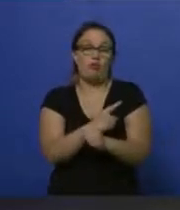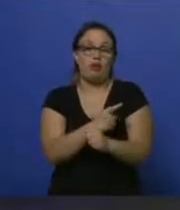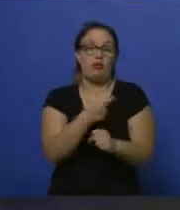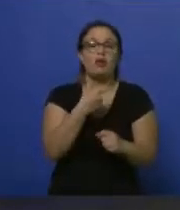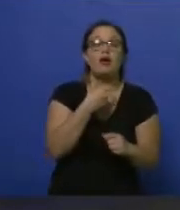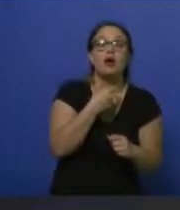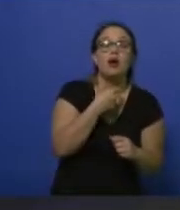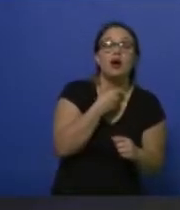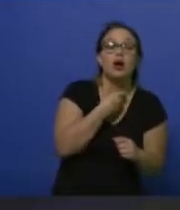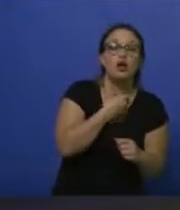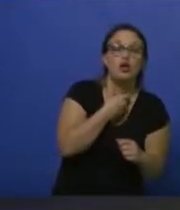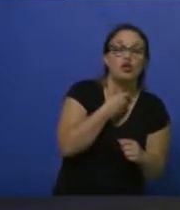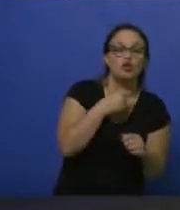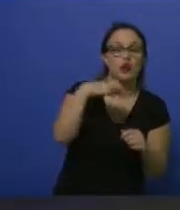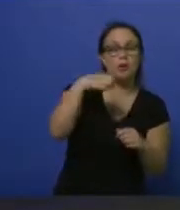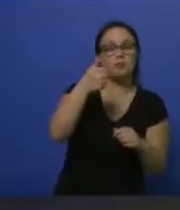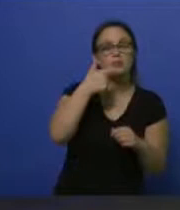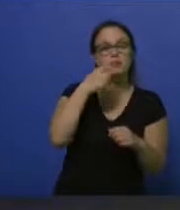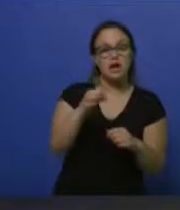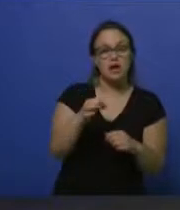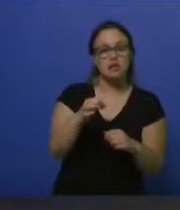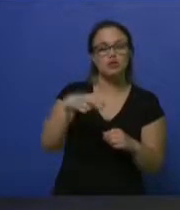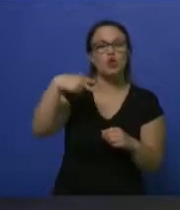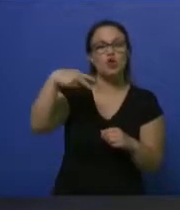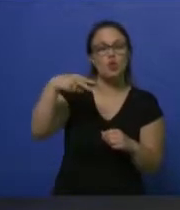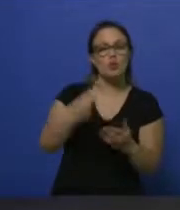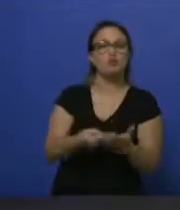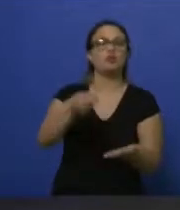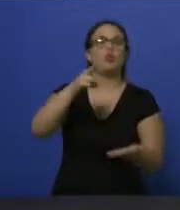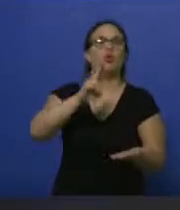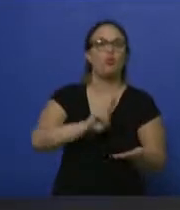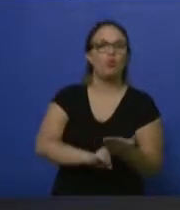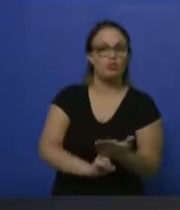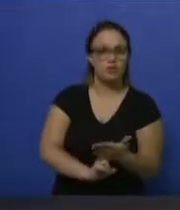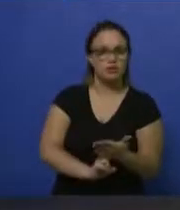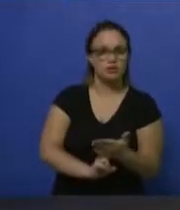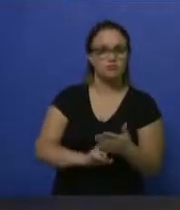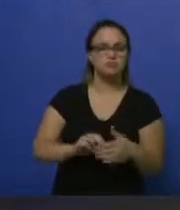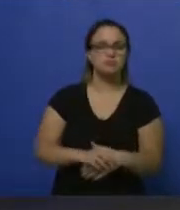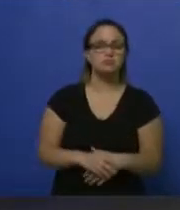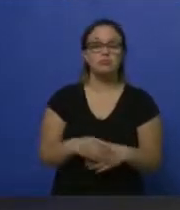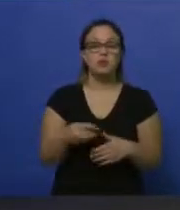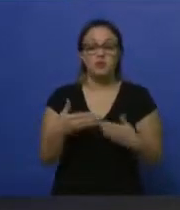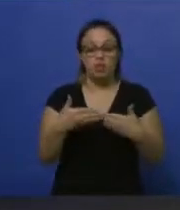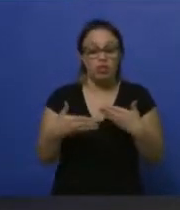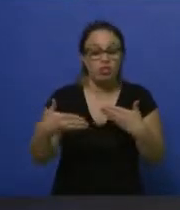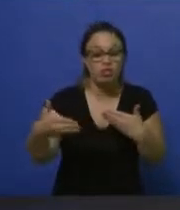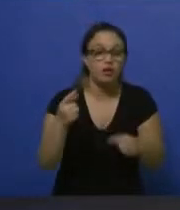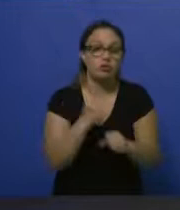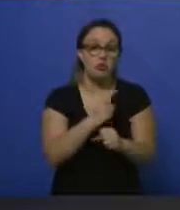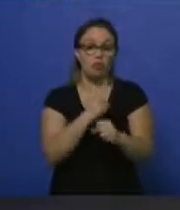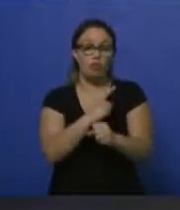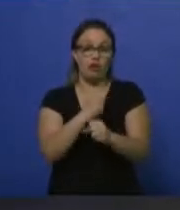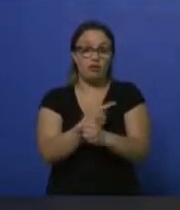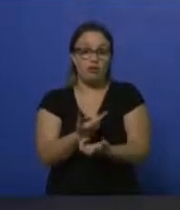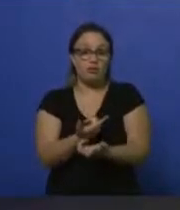elección presidencial y 24 de noviembre si fuera una segunda vuelta. Sí. Con lo cual el plazo no se va a poder cumplir, pero eso es el plazo.